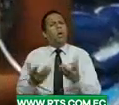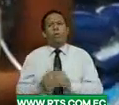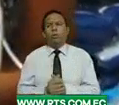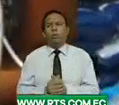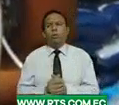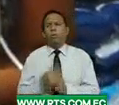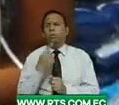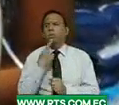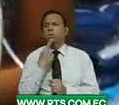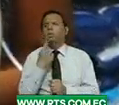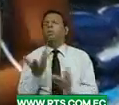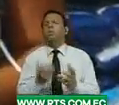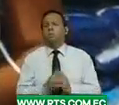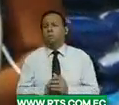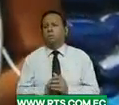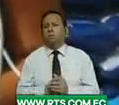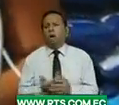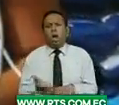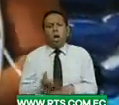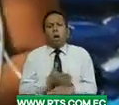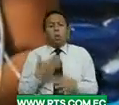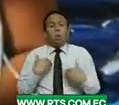confirmar, pues, donde llevar a cabo un sistema.